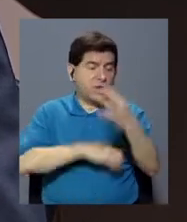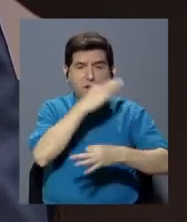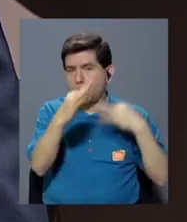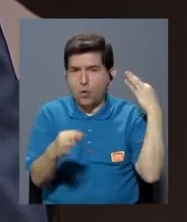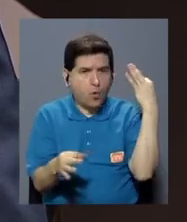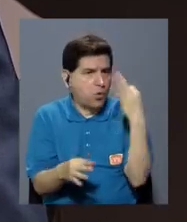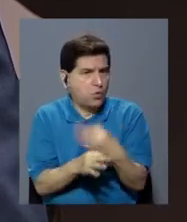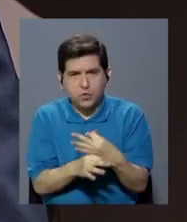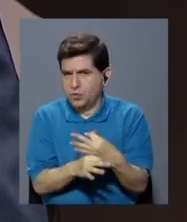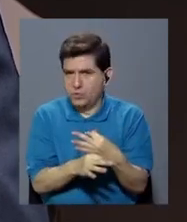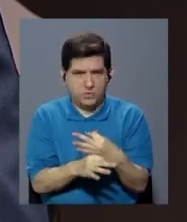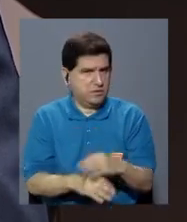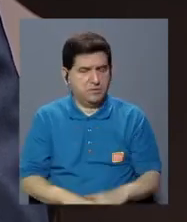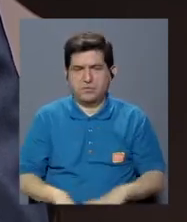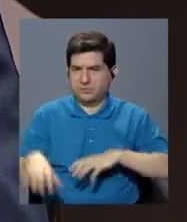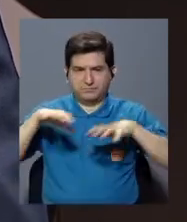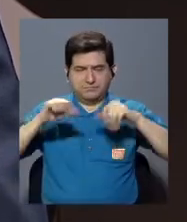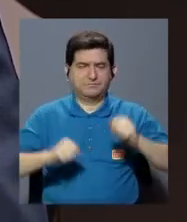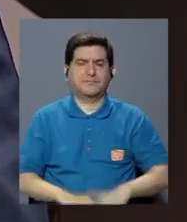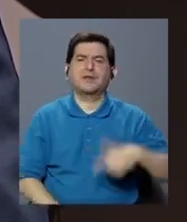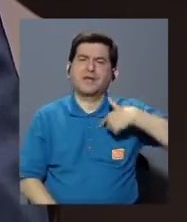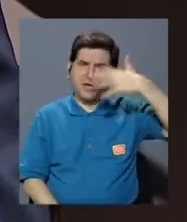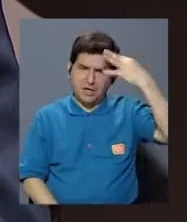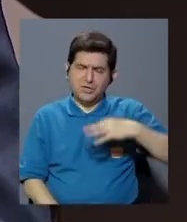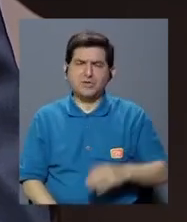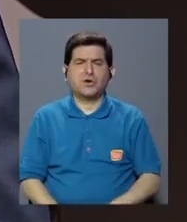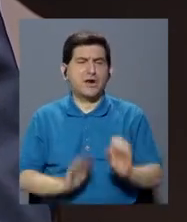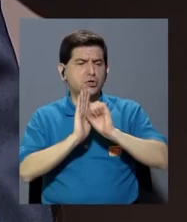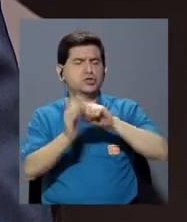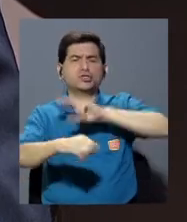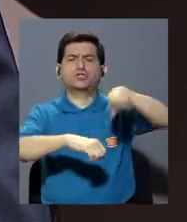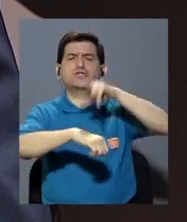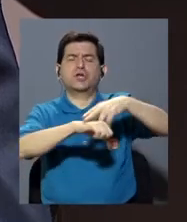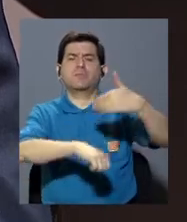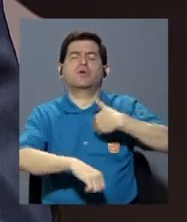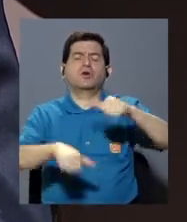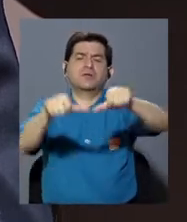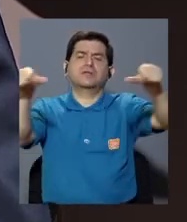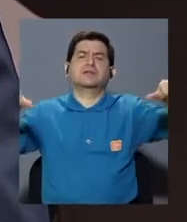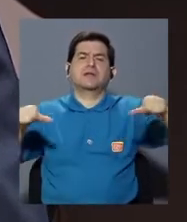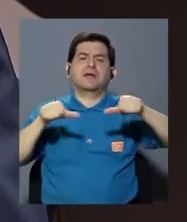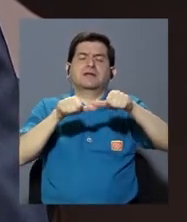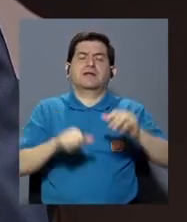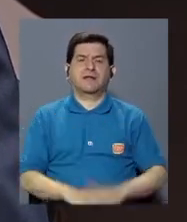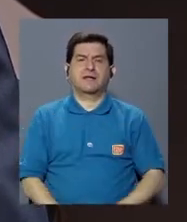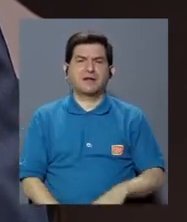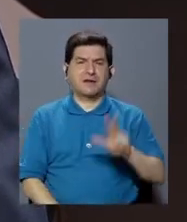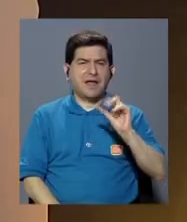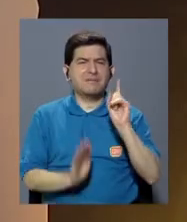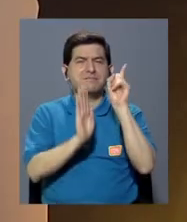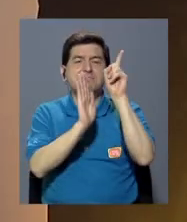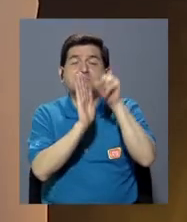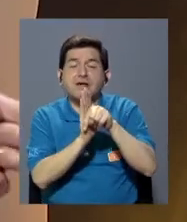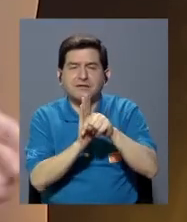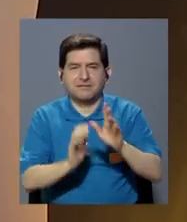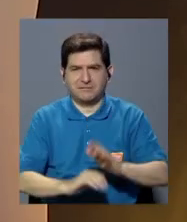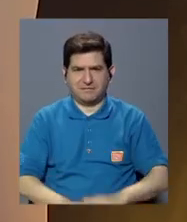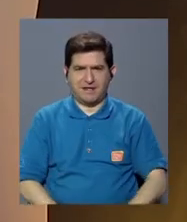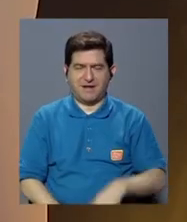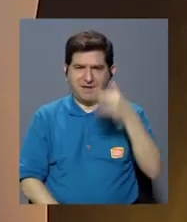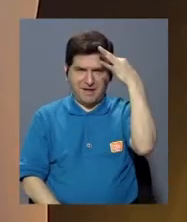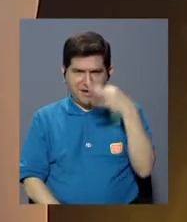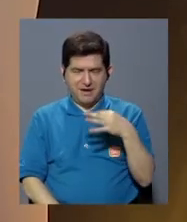hacer otro tipo de... Y creo que es un emblema nacional el tener esas áreas. Me quedan 30